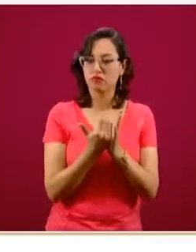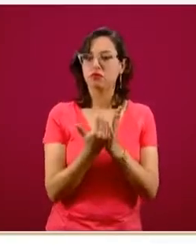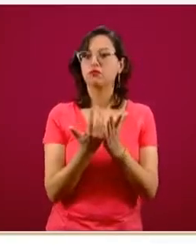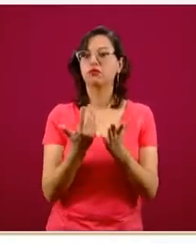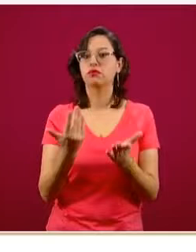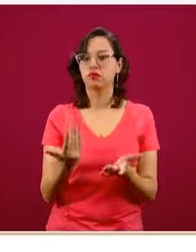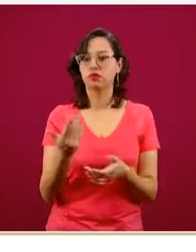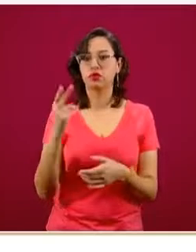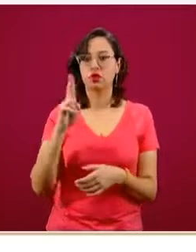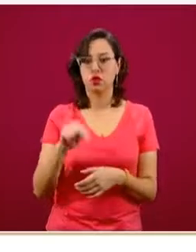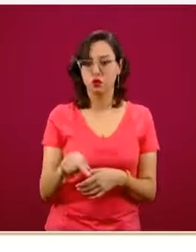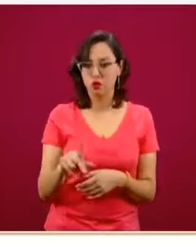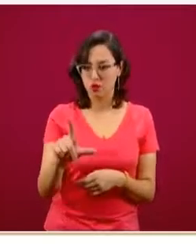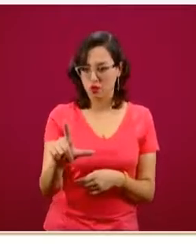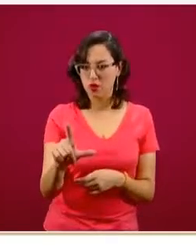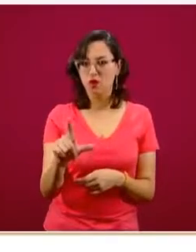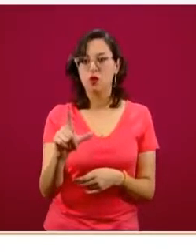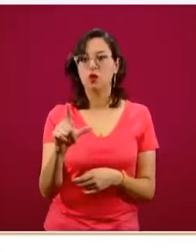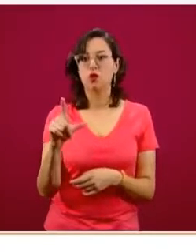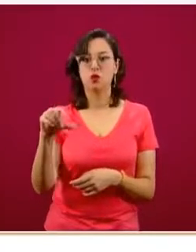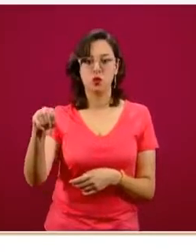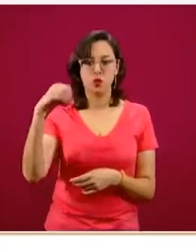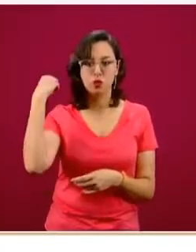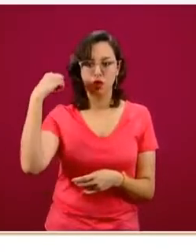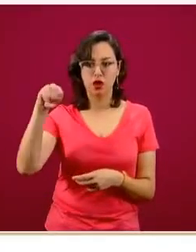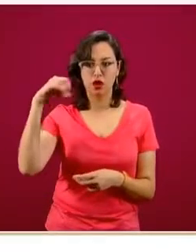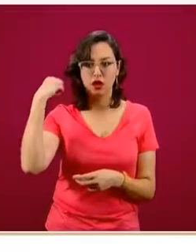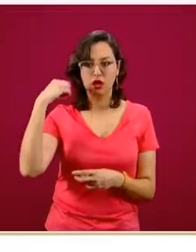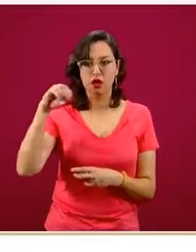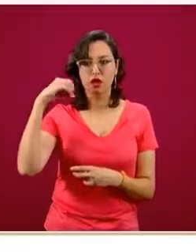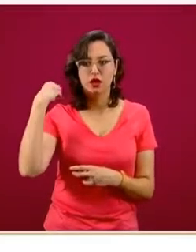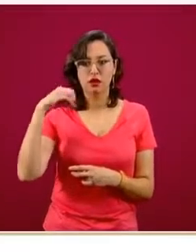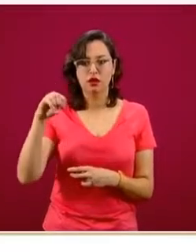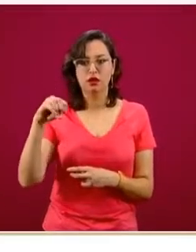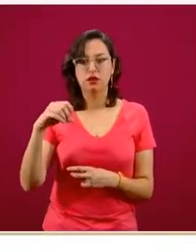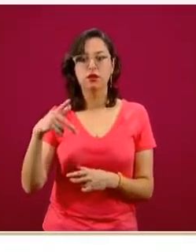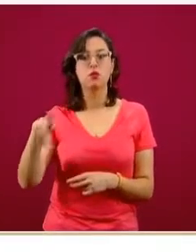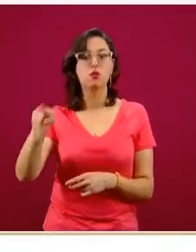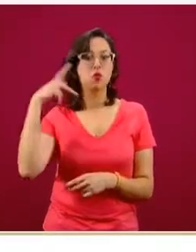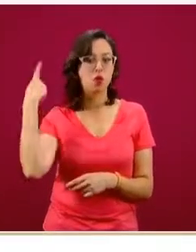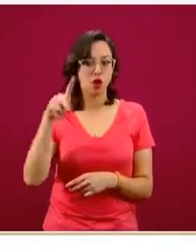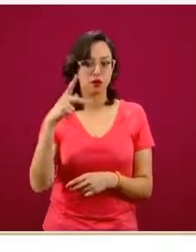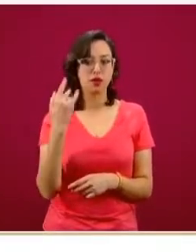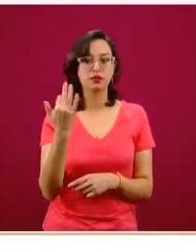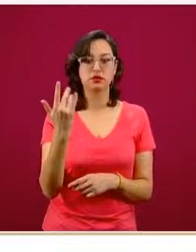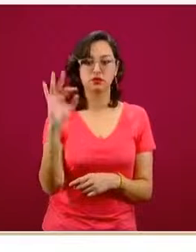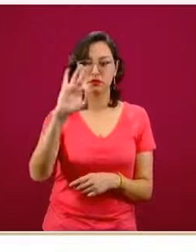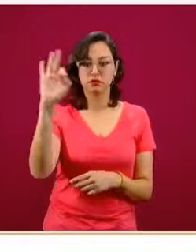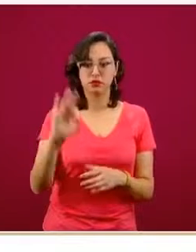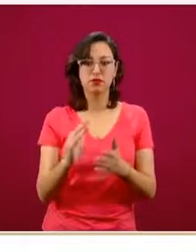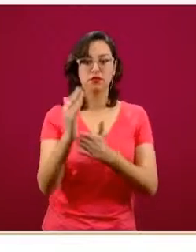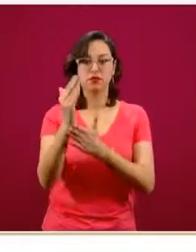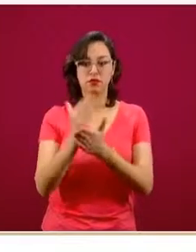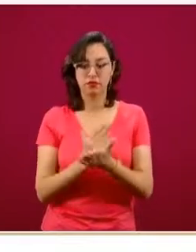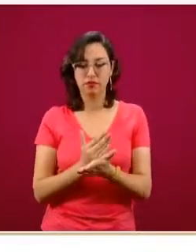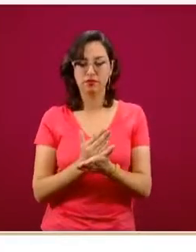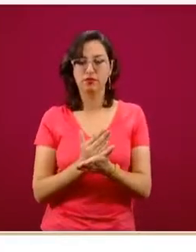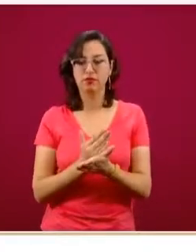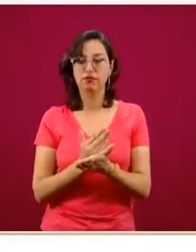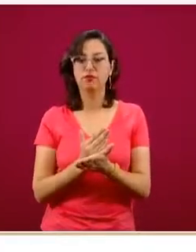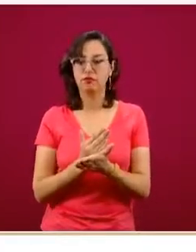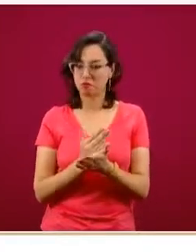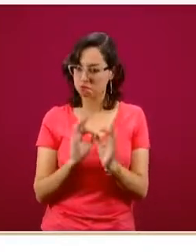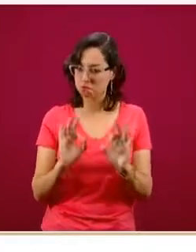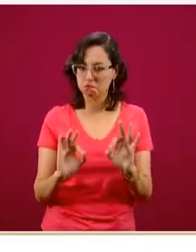disminución de la movilidad, al igual que Nuevo León y Oaxaca. Puebla por debajo del 50% también,